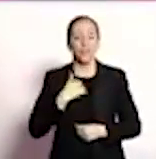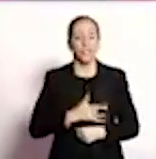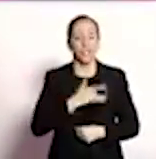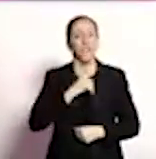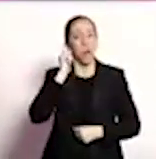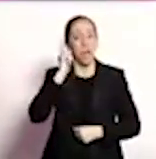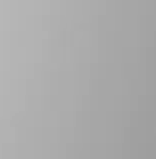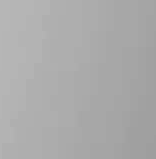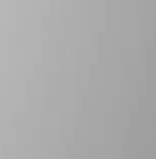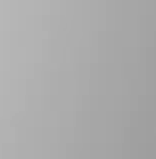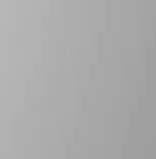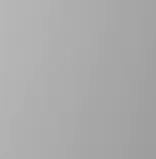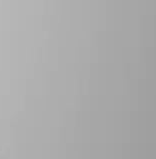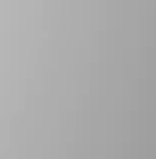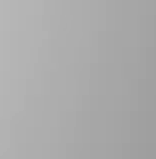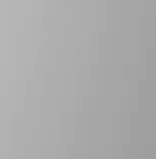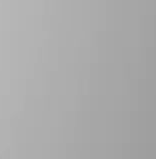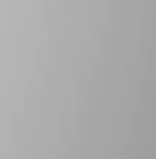tec